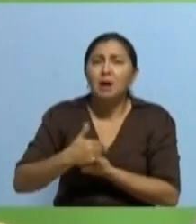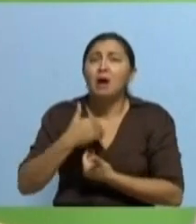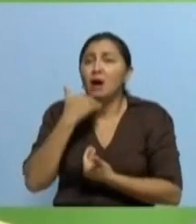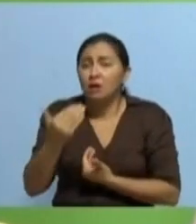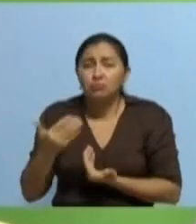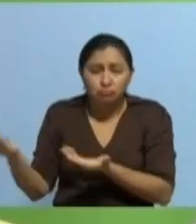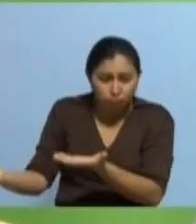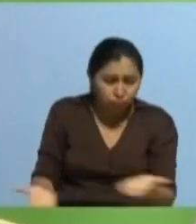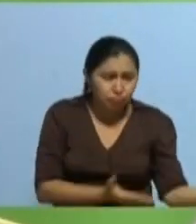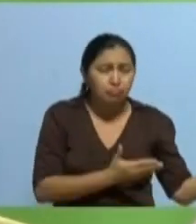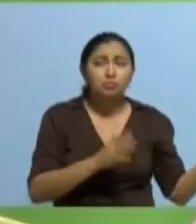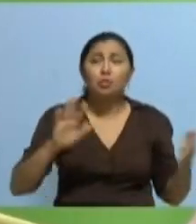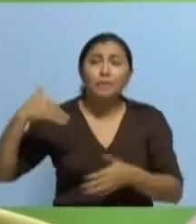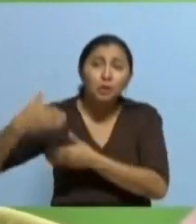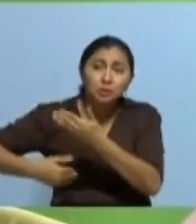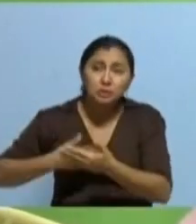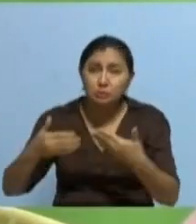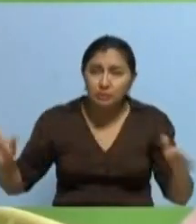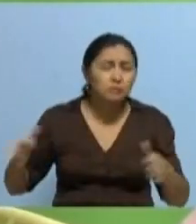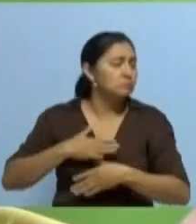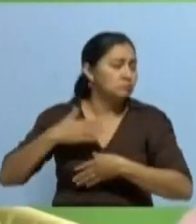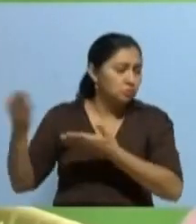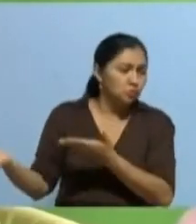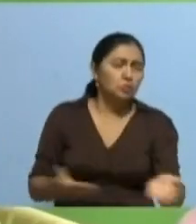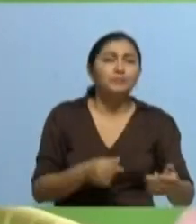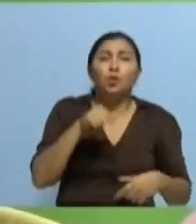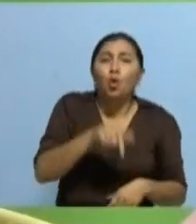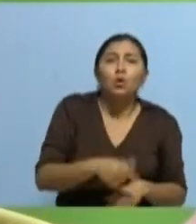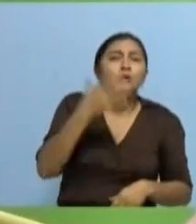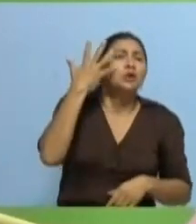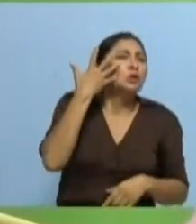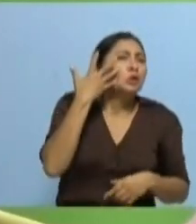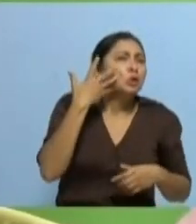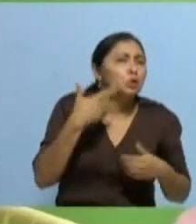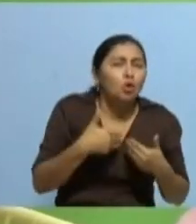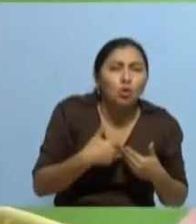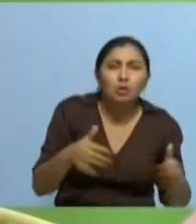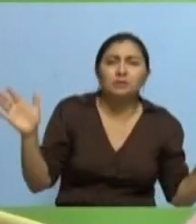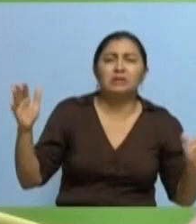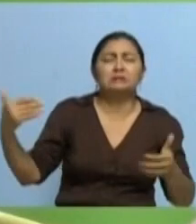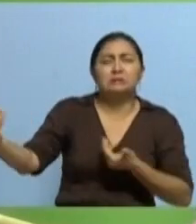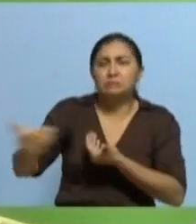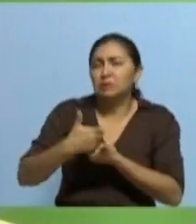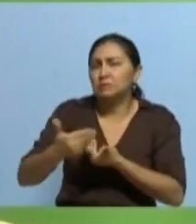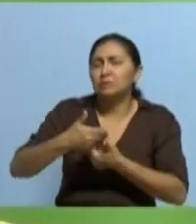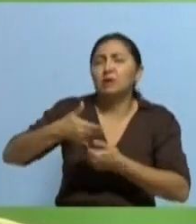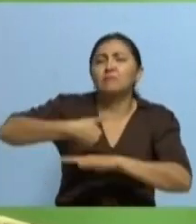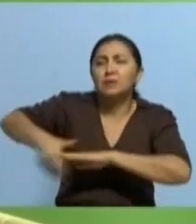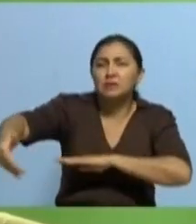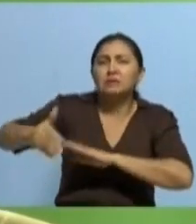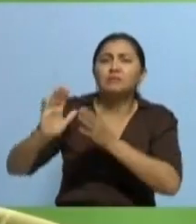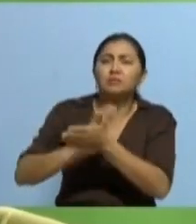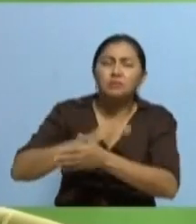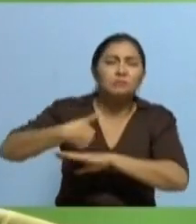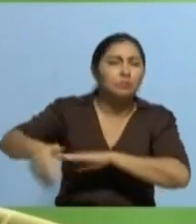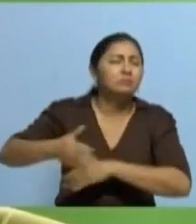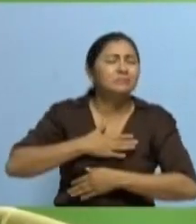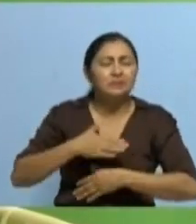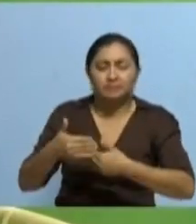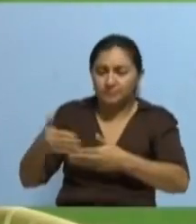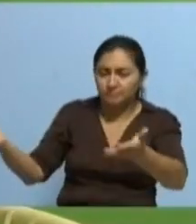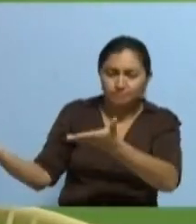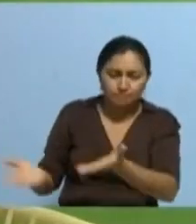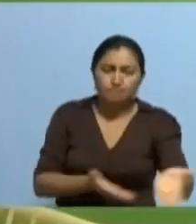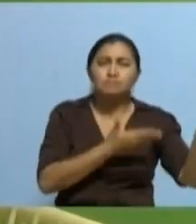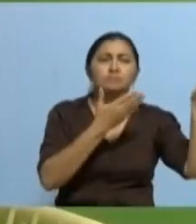abiertos. Así que hoy y todos los días alguien nos irá a pedir información en la Alcaldía de Barranquilla y encontrará las puertas